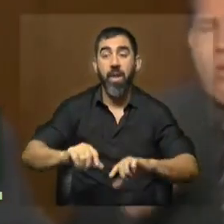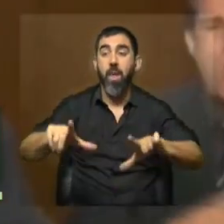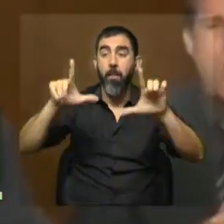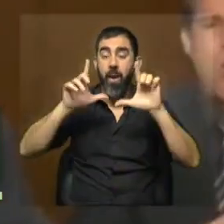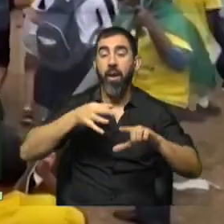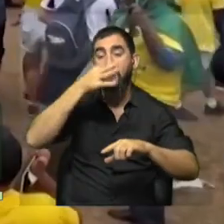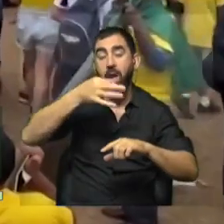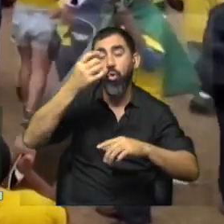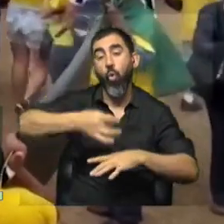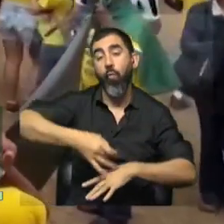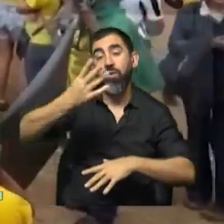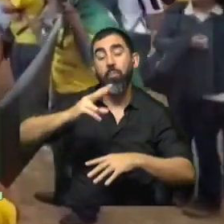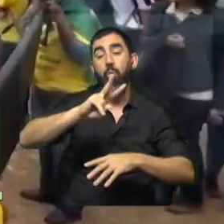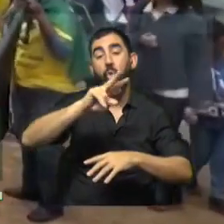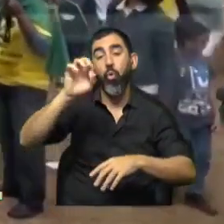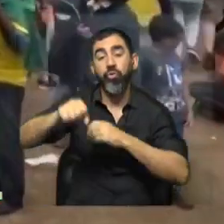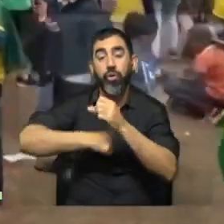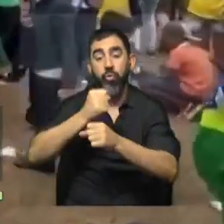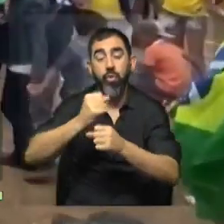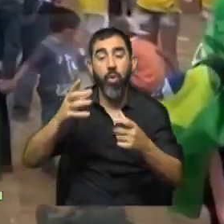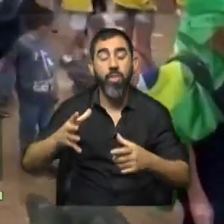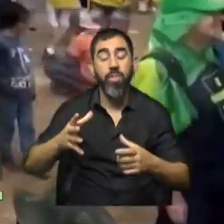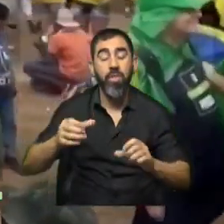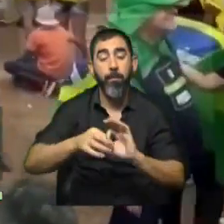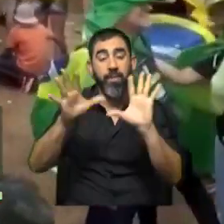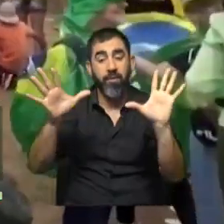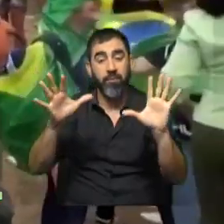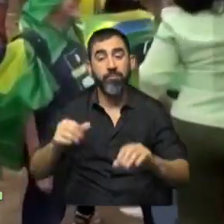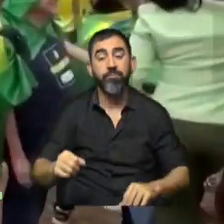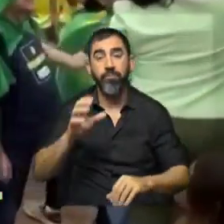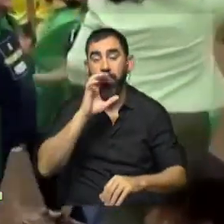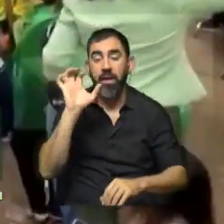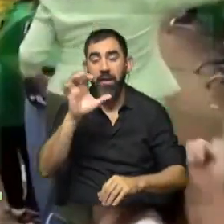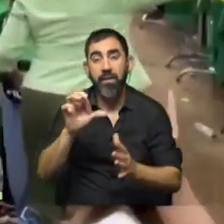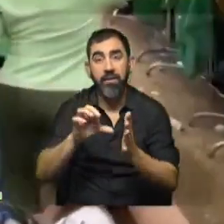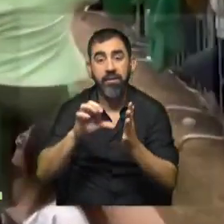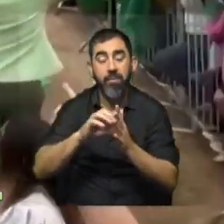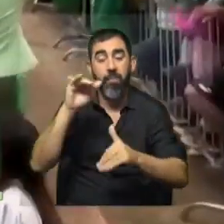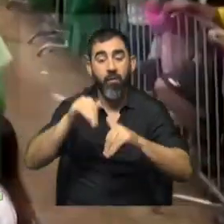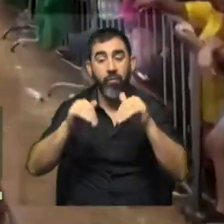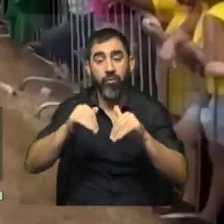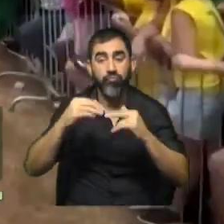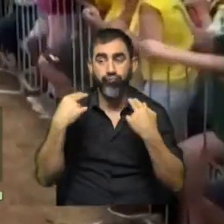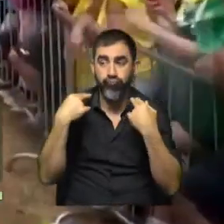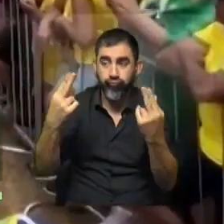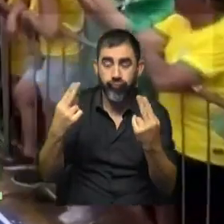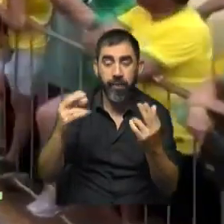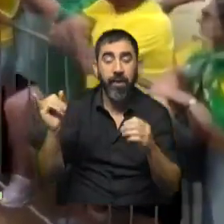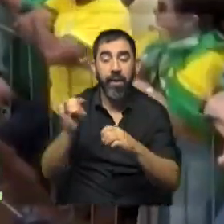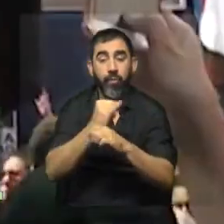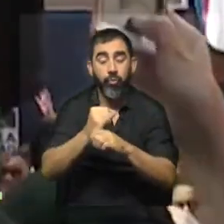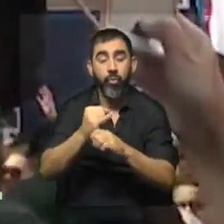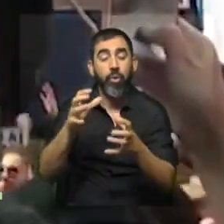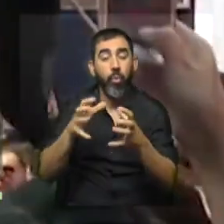actos oficiales por el bicentenario de la independencia. Las reiteradas críticas al sistema electoral motivaron la reacción de numerosas instituciones